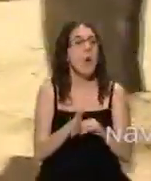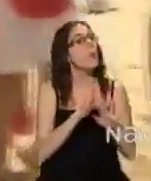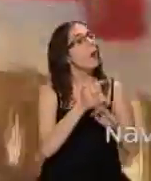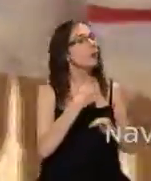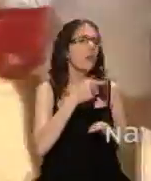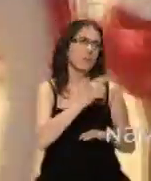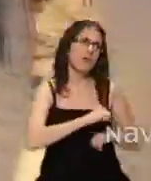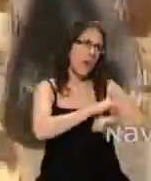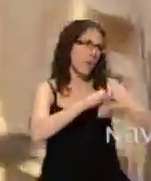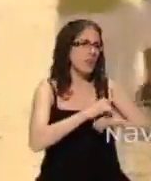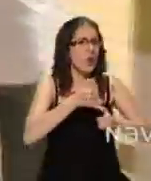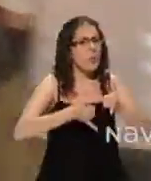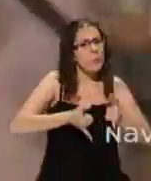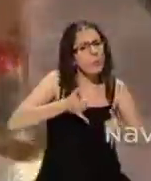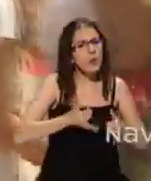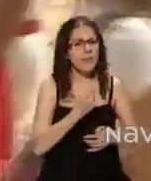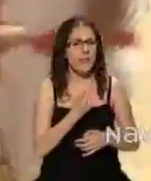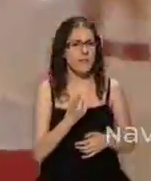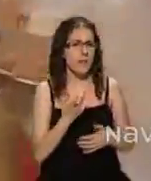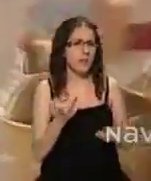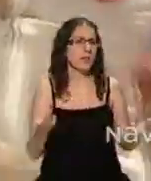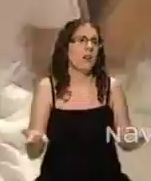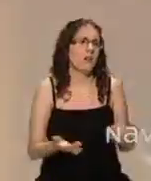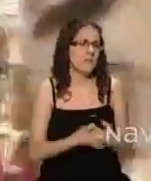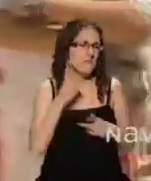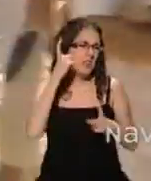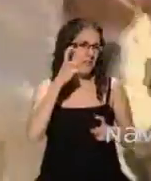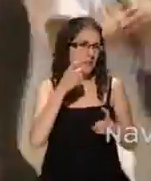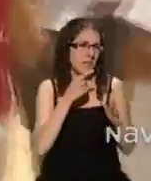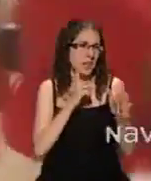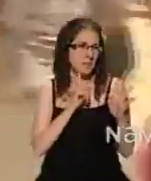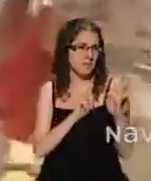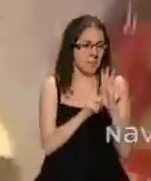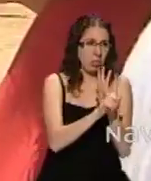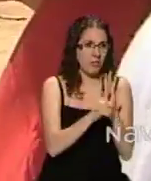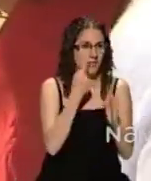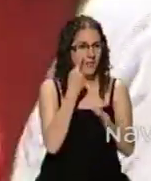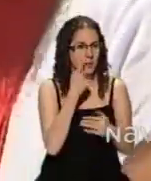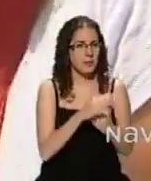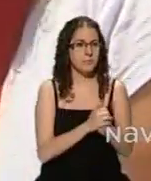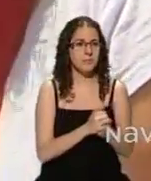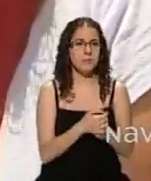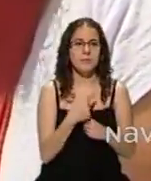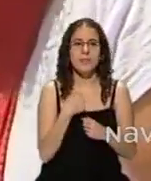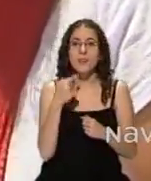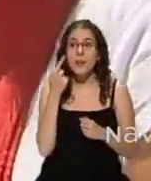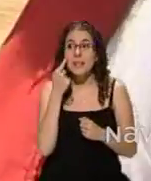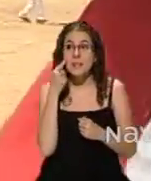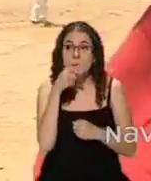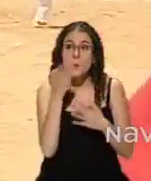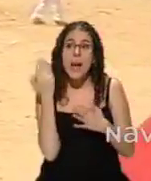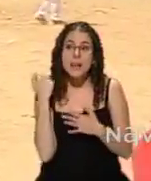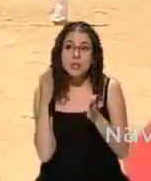que andar con muleta y así. ¿Quién se va a colar? Ay, claro. Te he visto echando el vermú con Paula. Sí. ¿Le has invitado o no le has